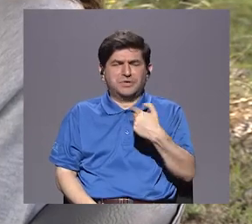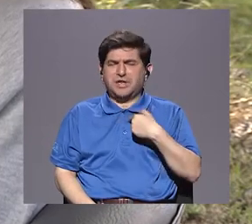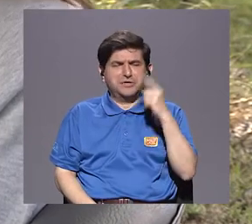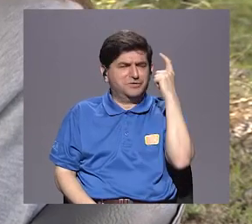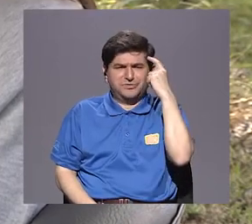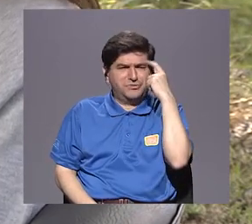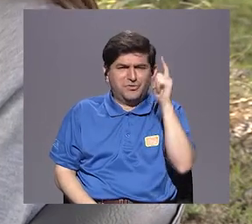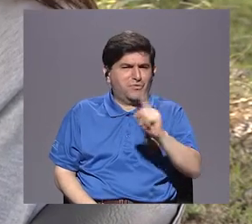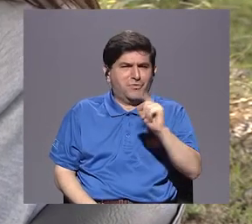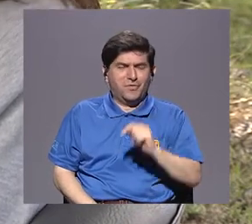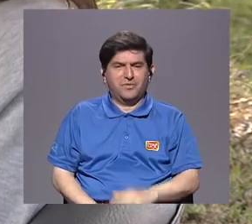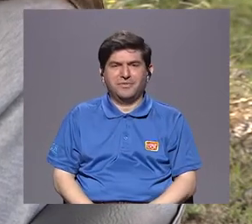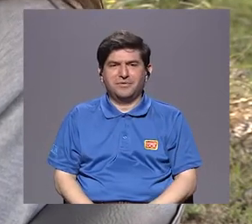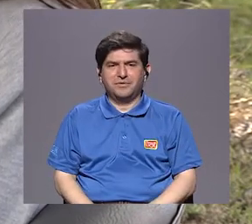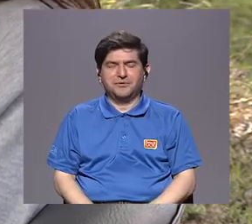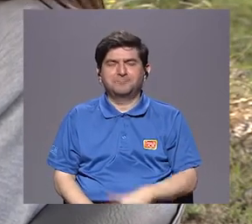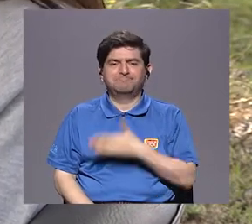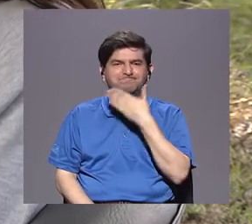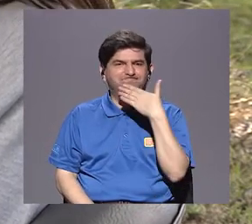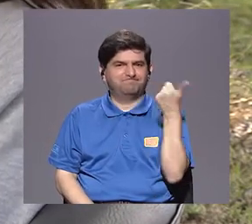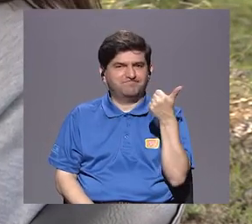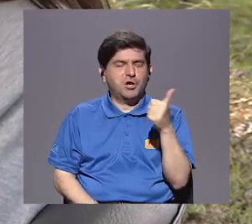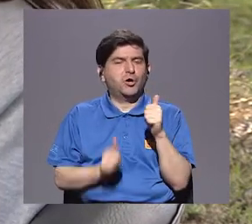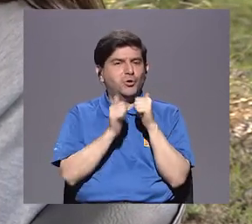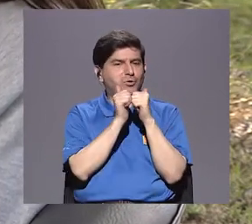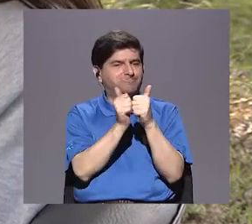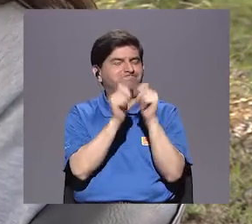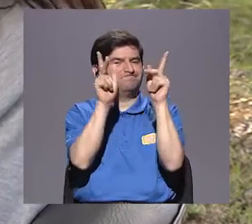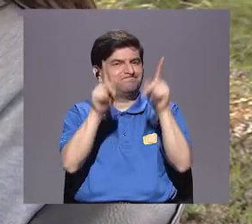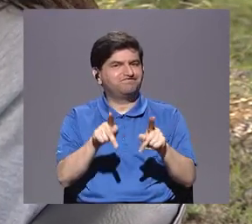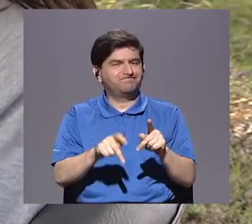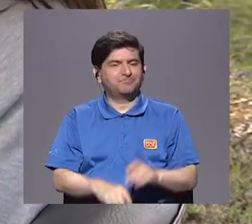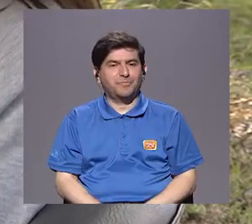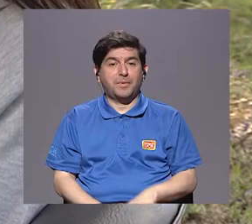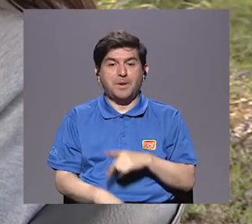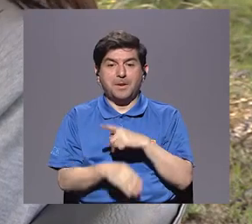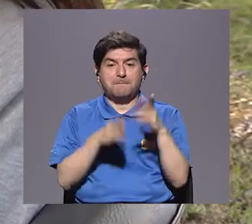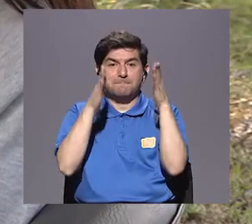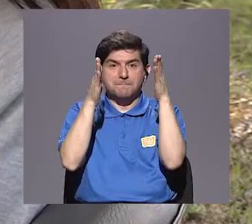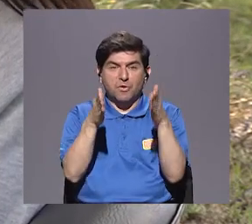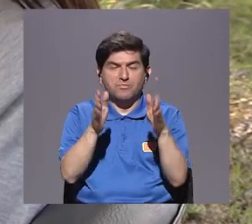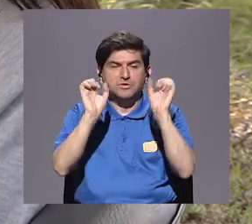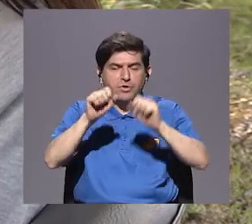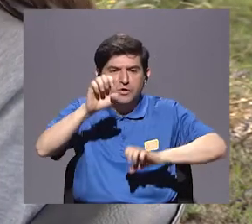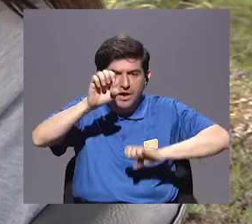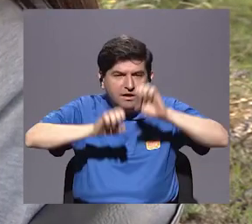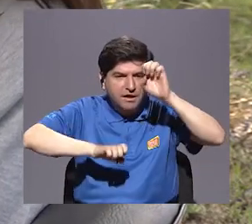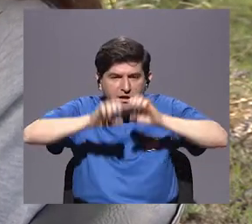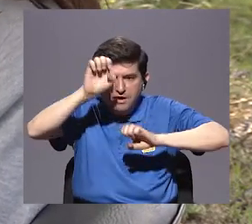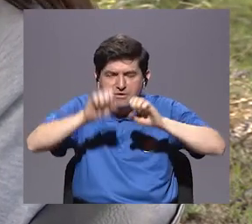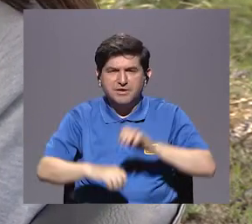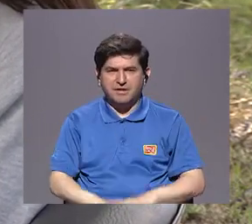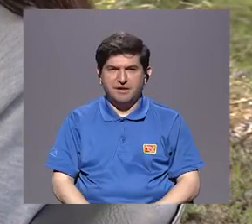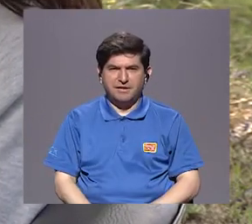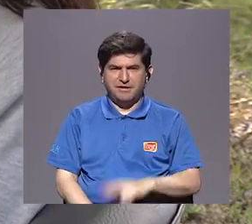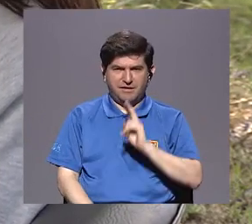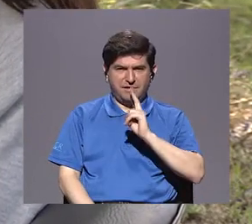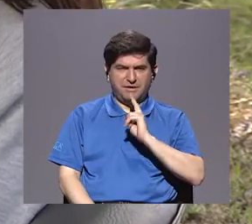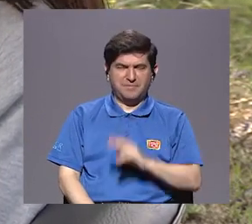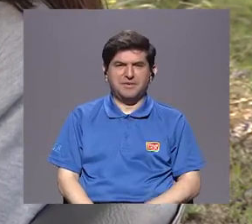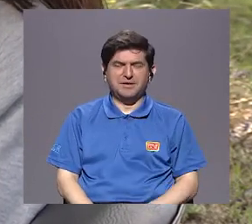estoy pensando. Siempre es mejor acompañar a esa persona para que un profesional pueda valorar qué tanto es